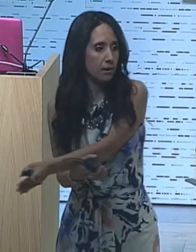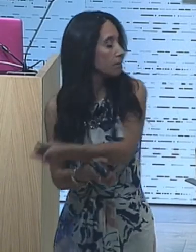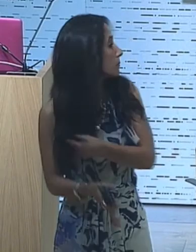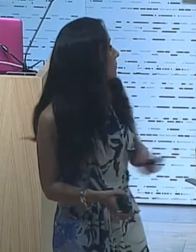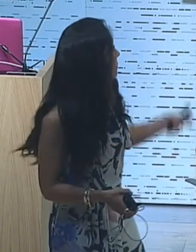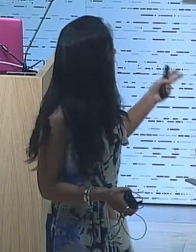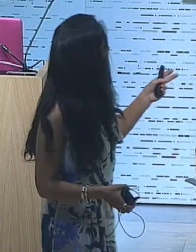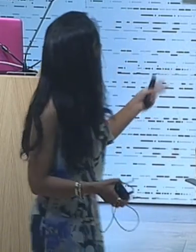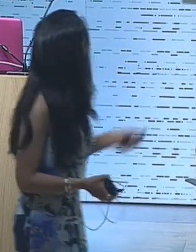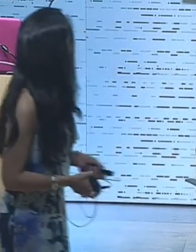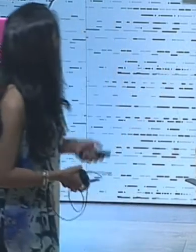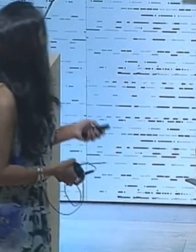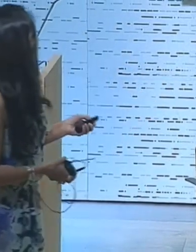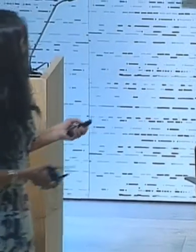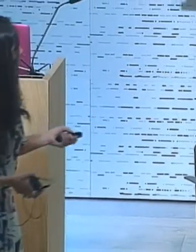de llegada.